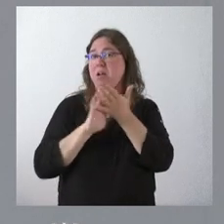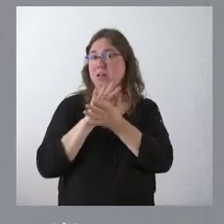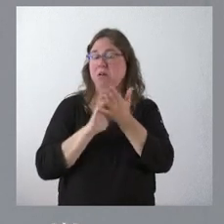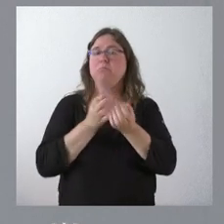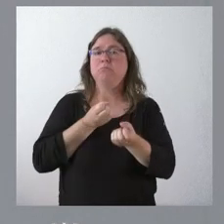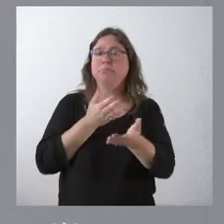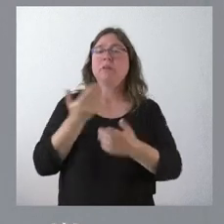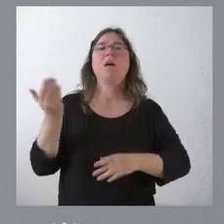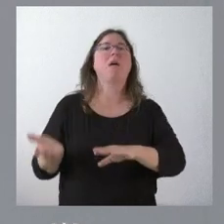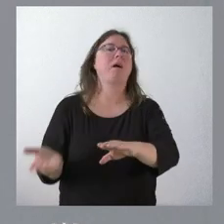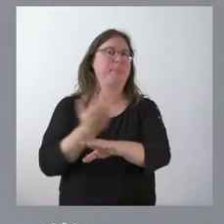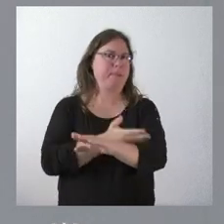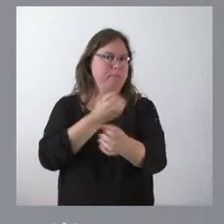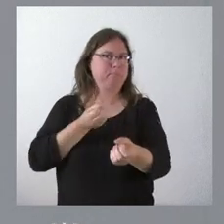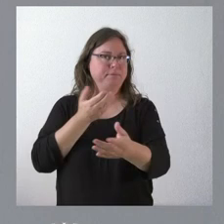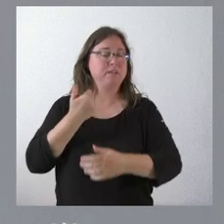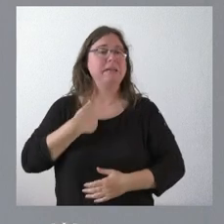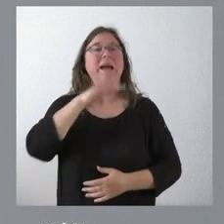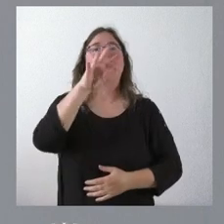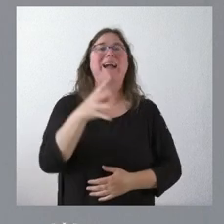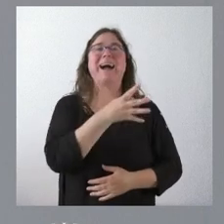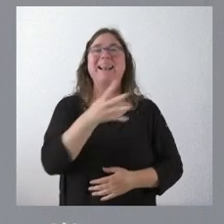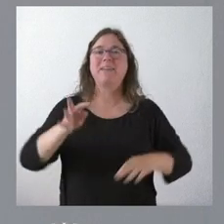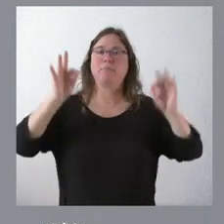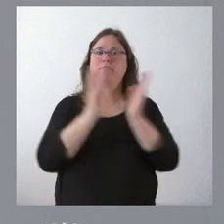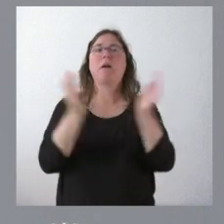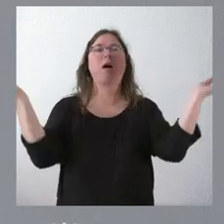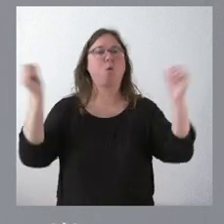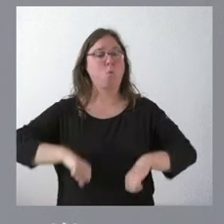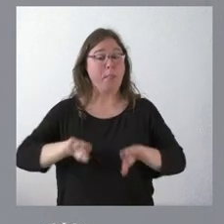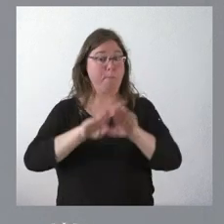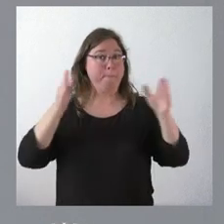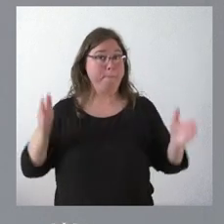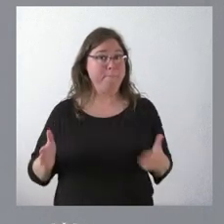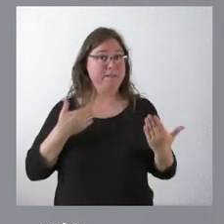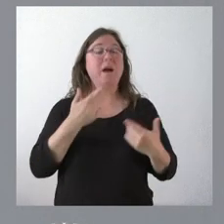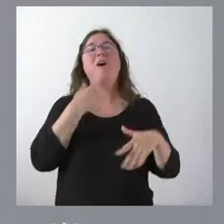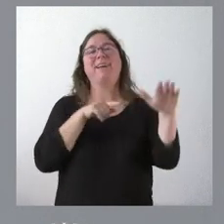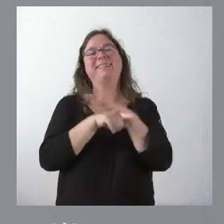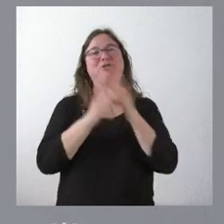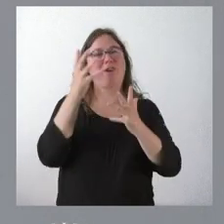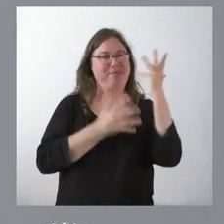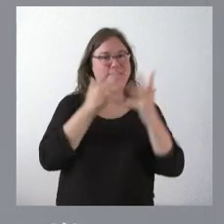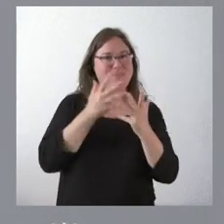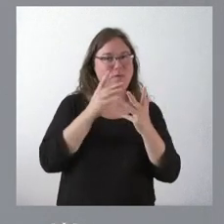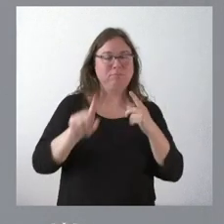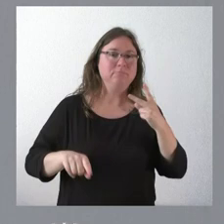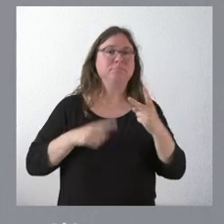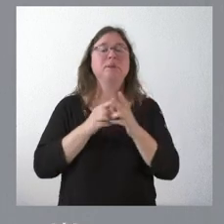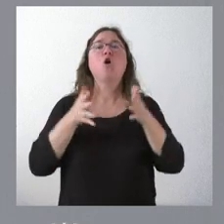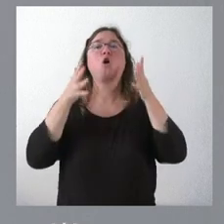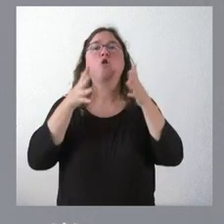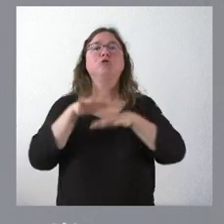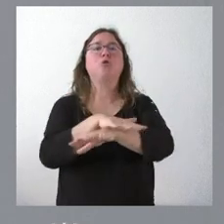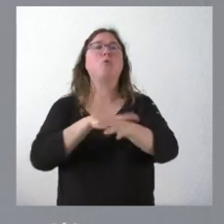habíamos anticipado y, por tanto, ese es el calendario que se ha acordado en esa mesa. Ahora viene la tramitación administrativa y, finalmente, el Consejo de Gobierno